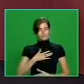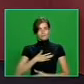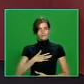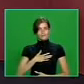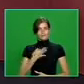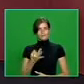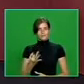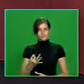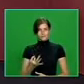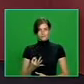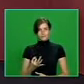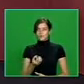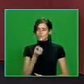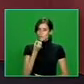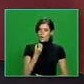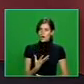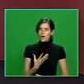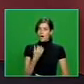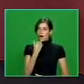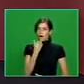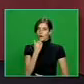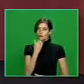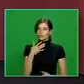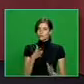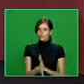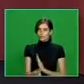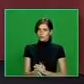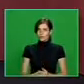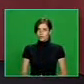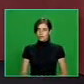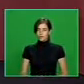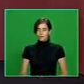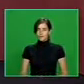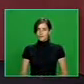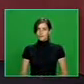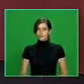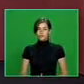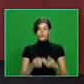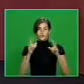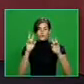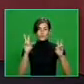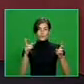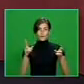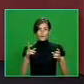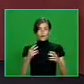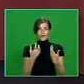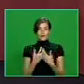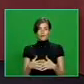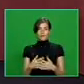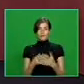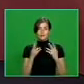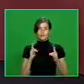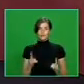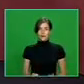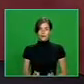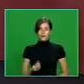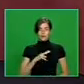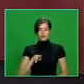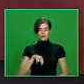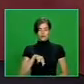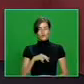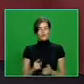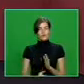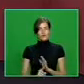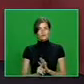realmente buena de esta de esta de esta nueva humana que nosotros estamos